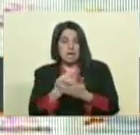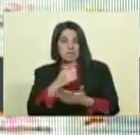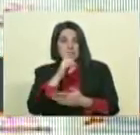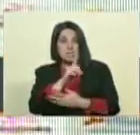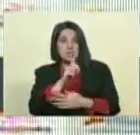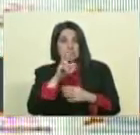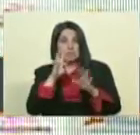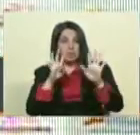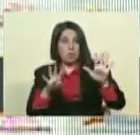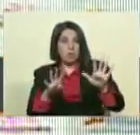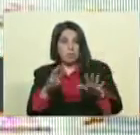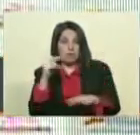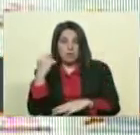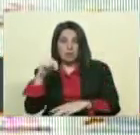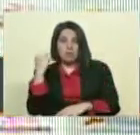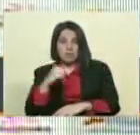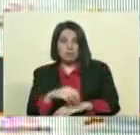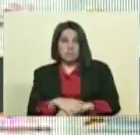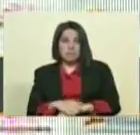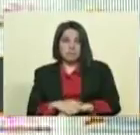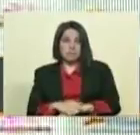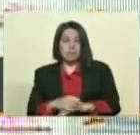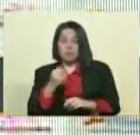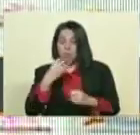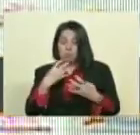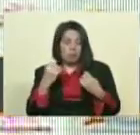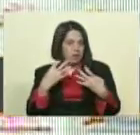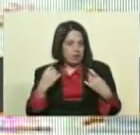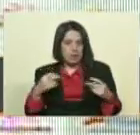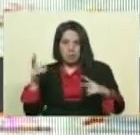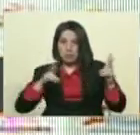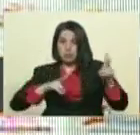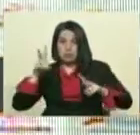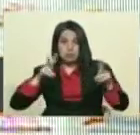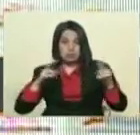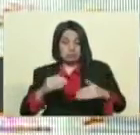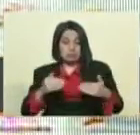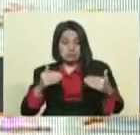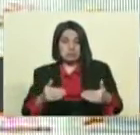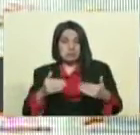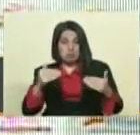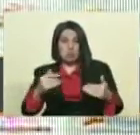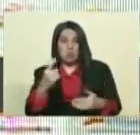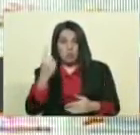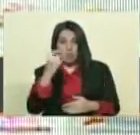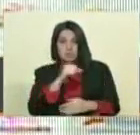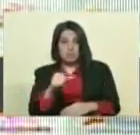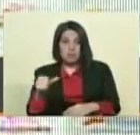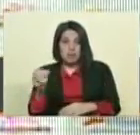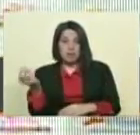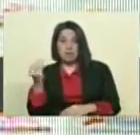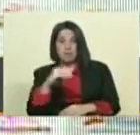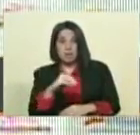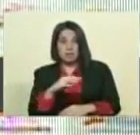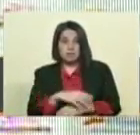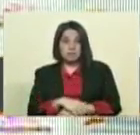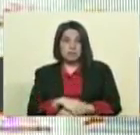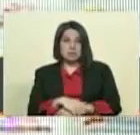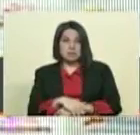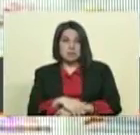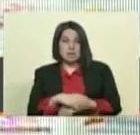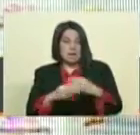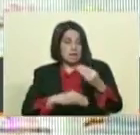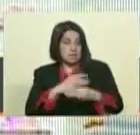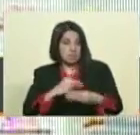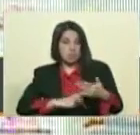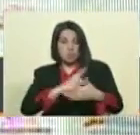noviembre. Y como está muy buena, yo creo que podemos extenderla una semana más, ministro Reverol, y hacemos un programa